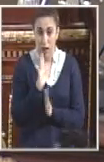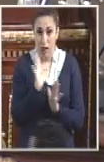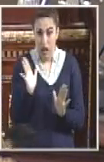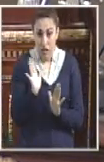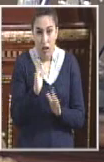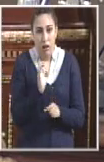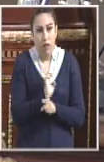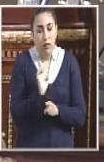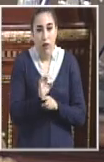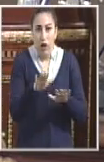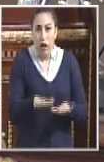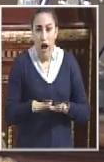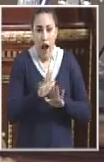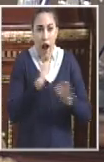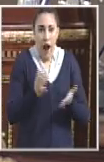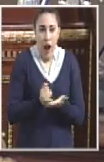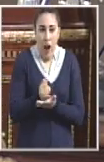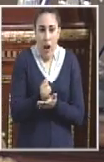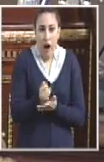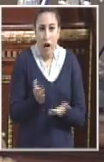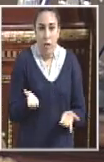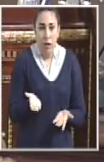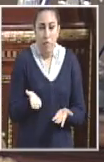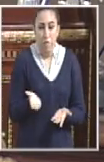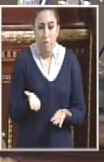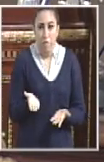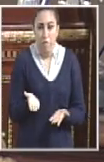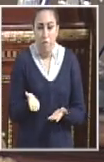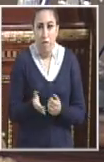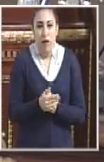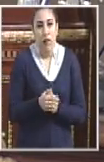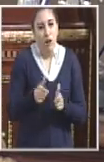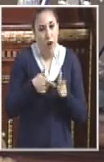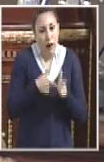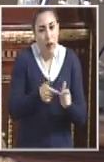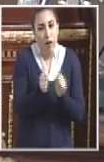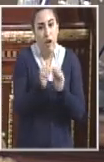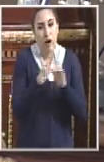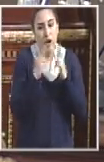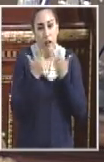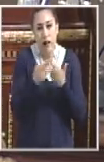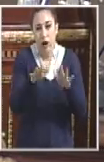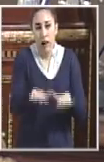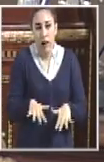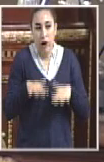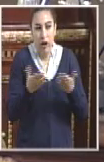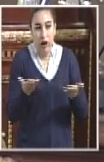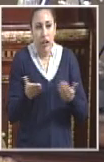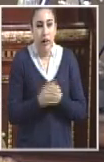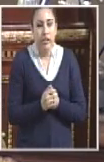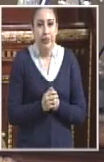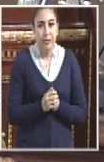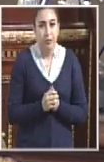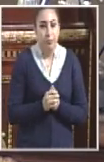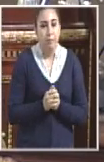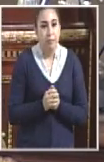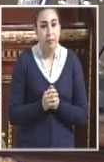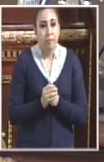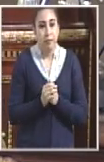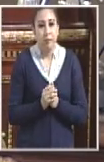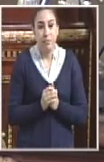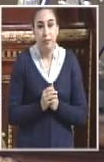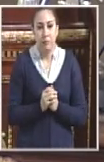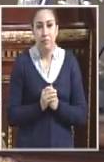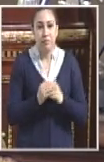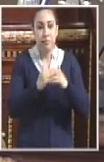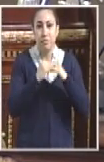tomó la decisión. Por tanto, continuamos con la sesión. Para presentar una iniciativa con proyecto